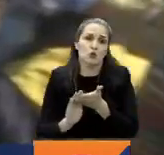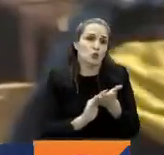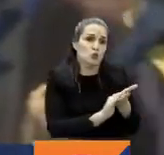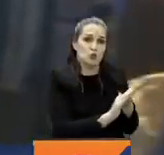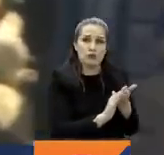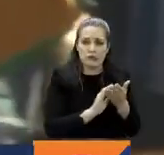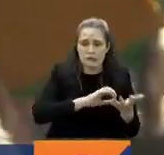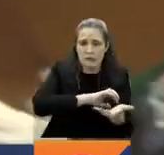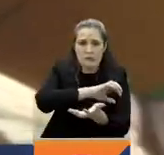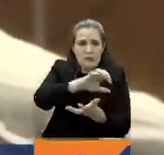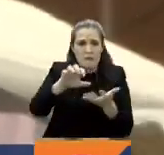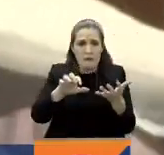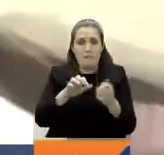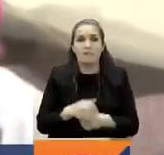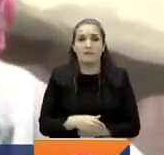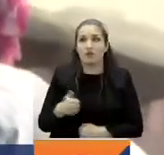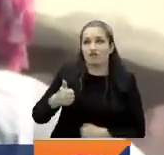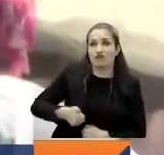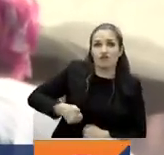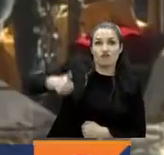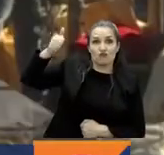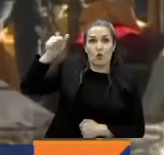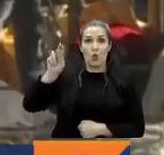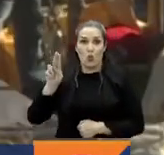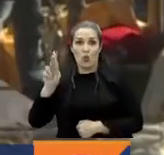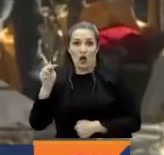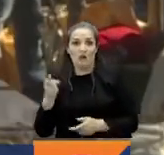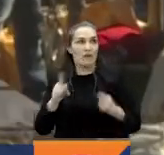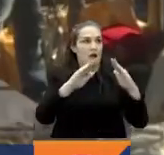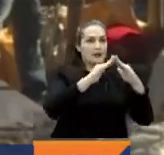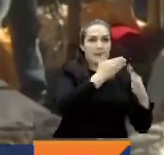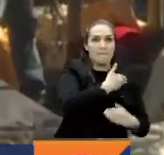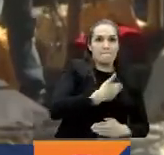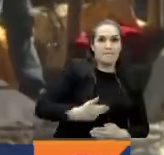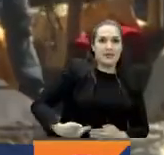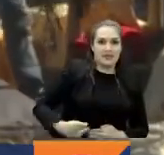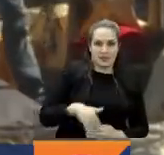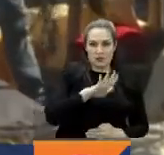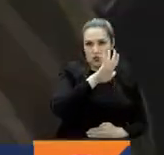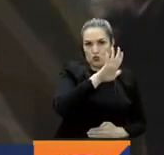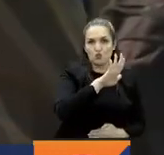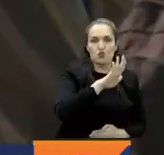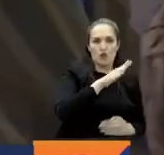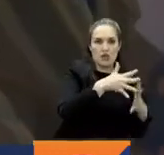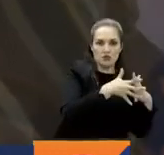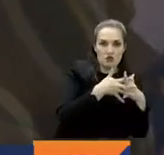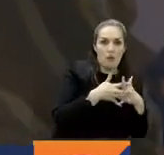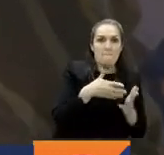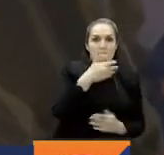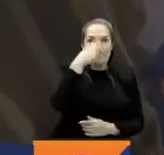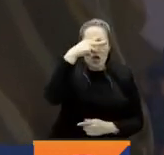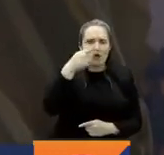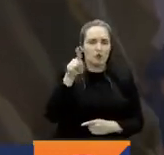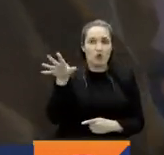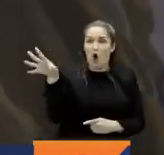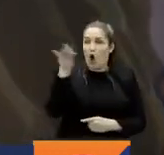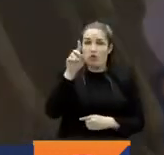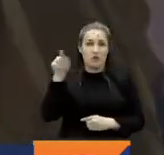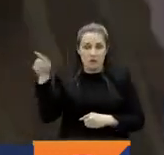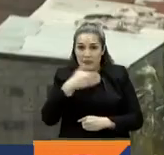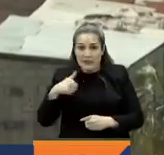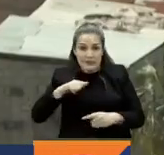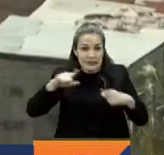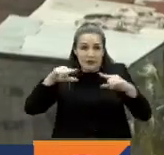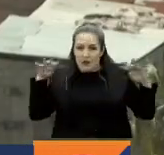reestructurarse. Desde el primer ministro del Reino Unido como la Casa Blanca y la Presidencia de México, el rechazo ha sido unánime ante lo sucedido